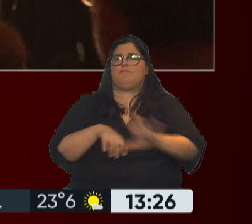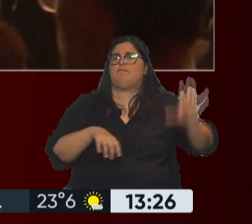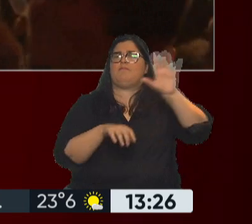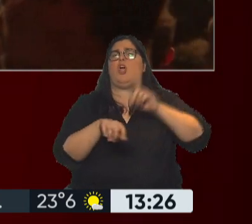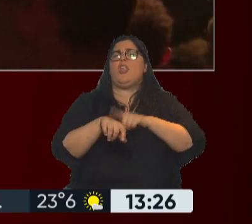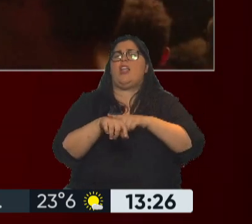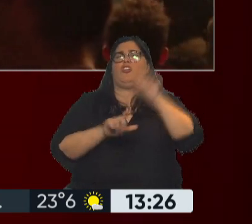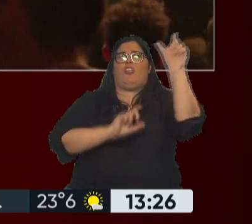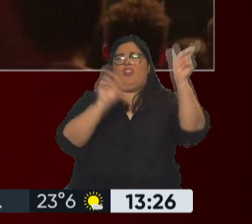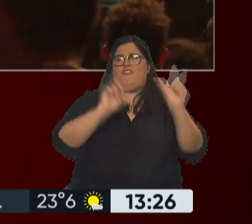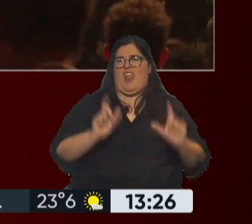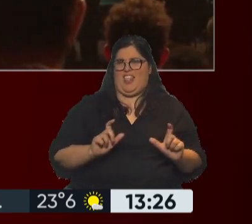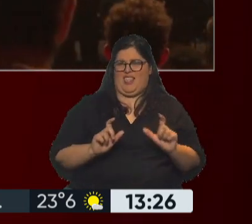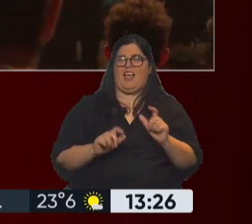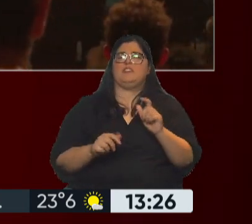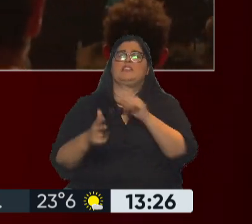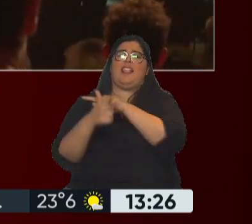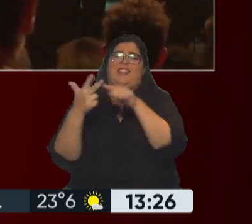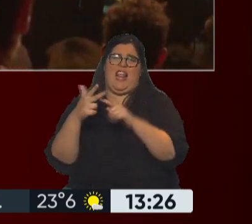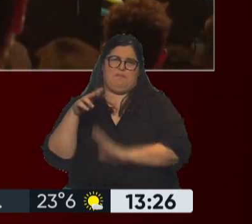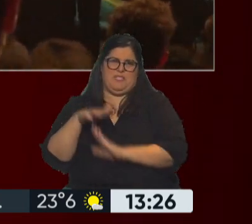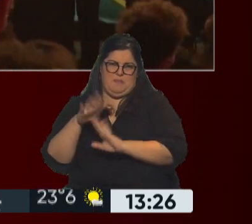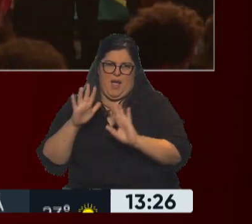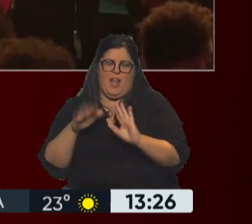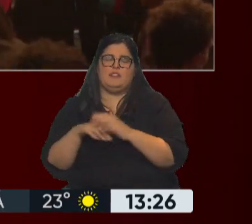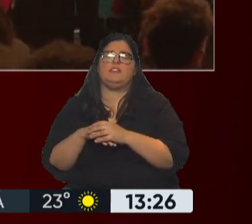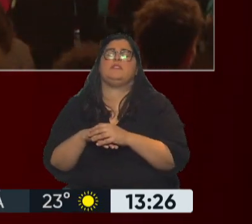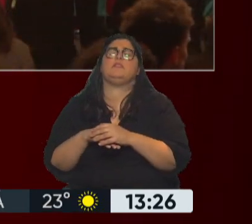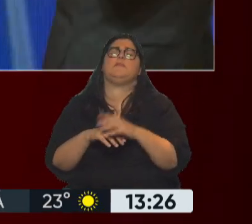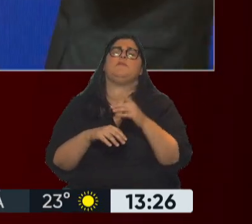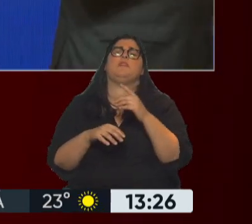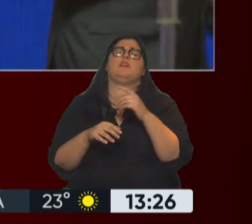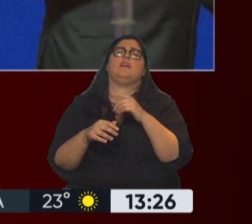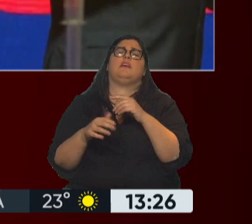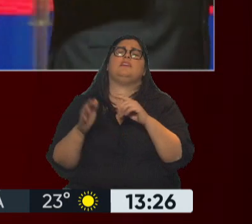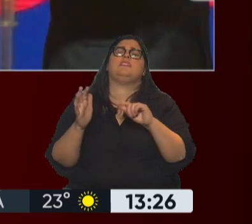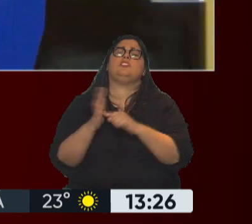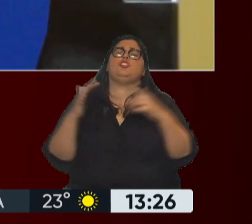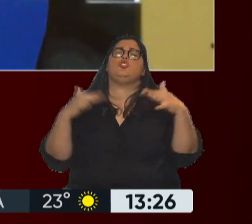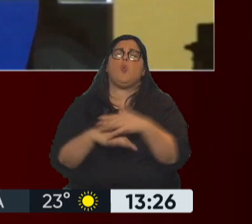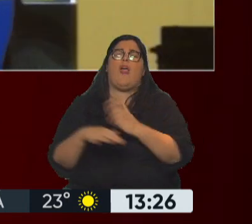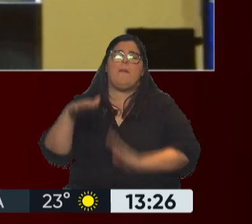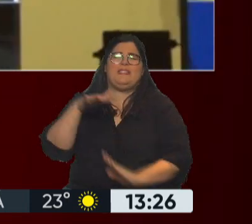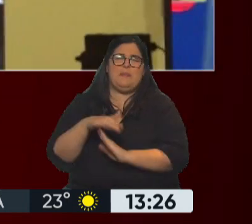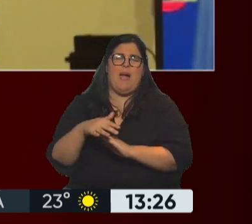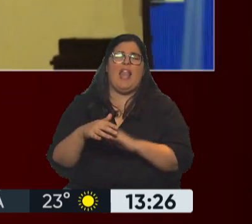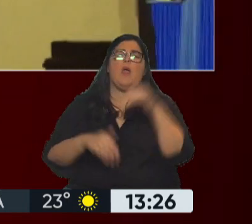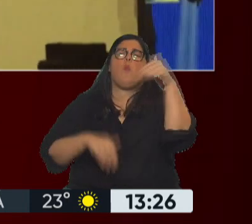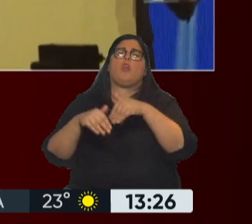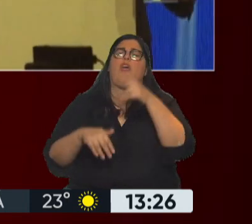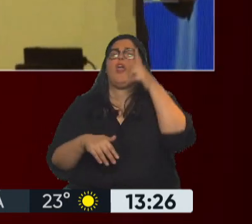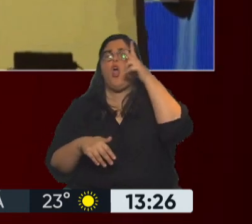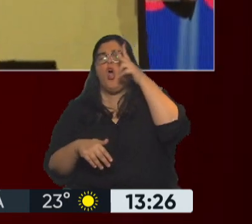principales, y en estas elecciones por primera vez las principales ciudades van a votar de 8 a 17